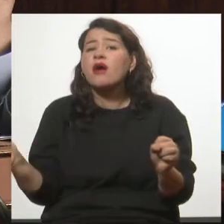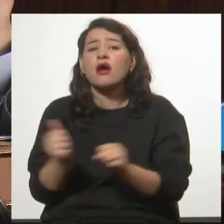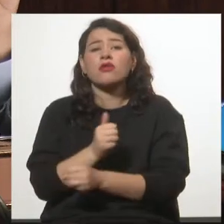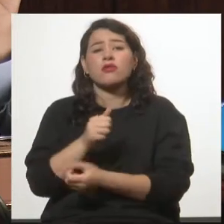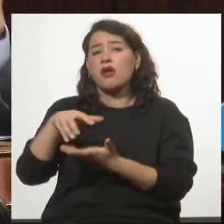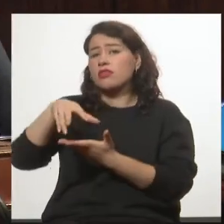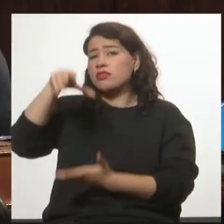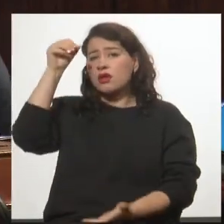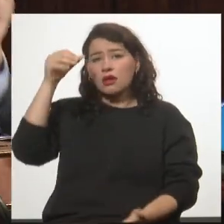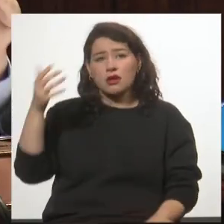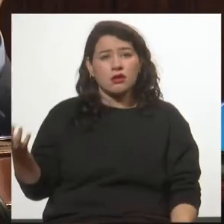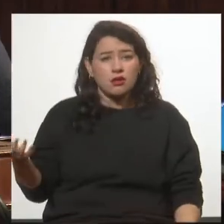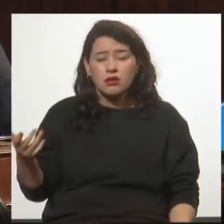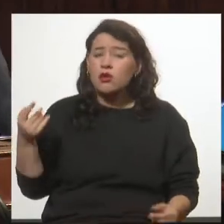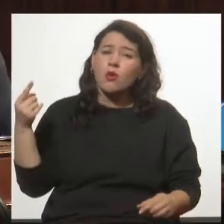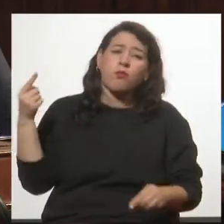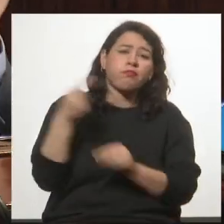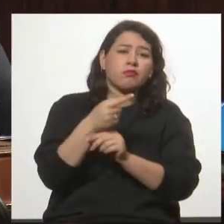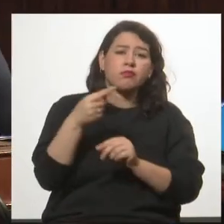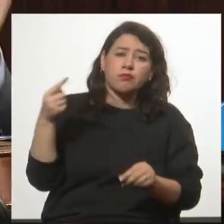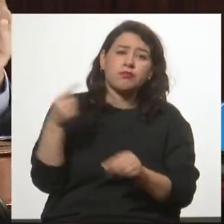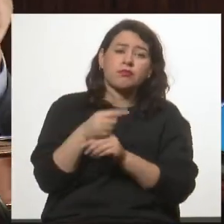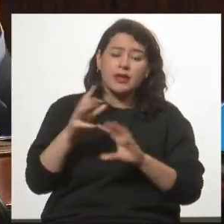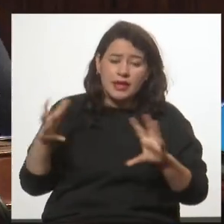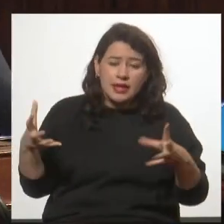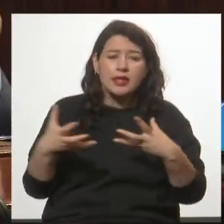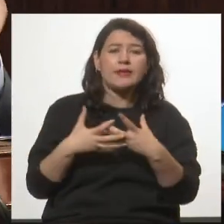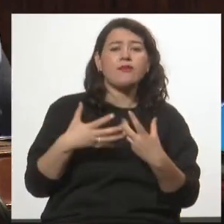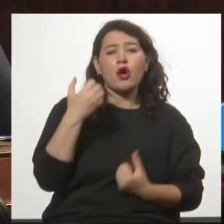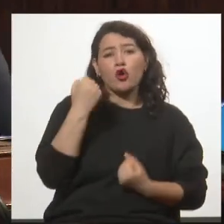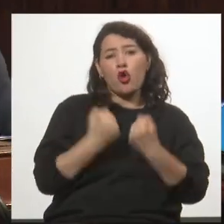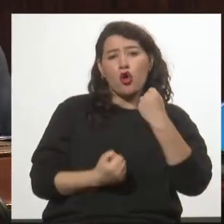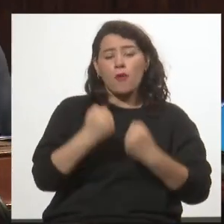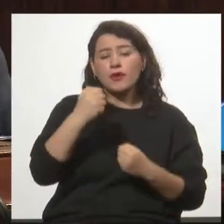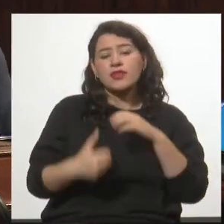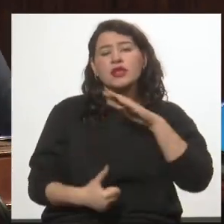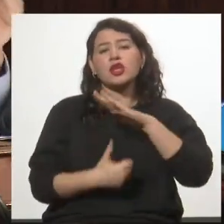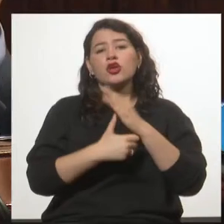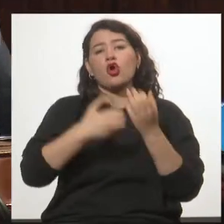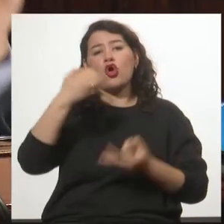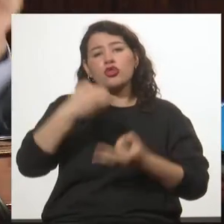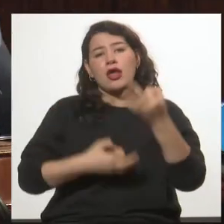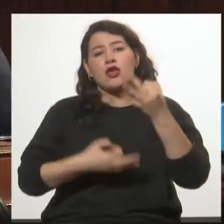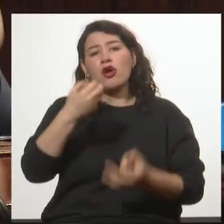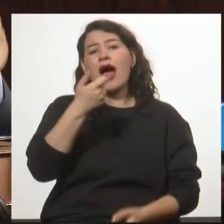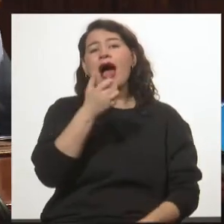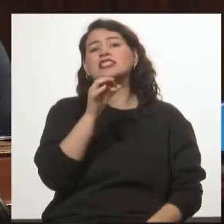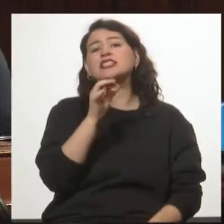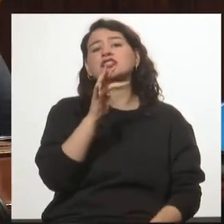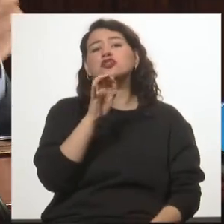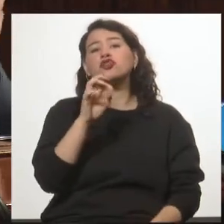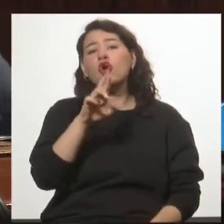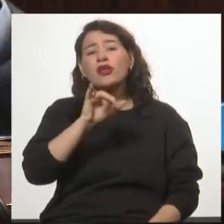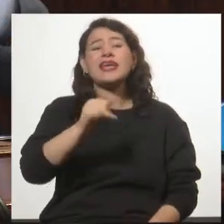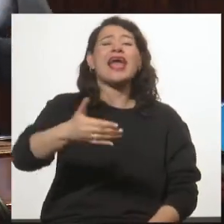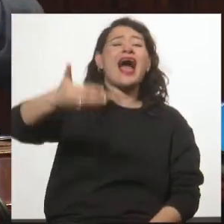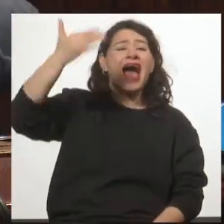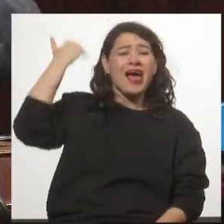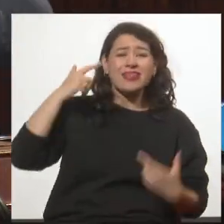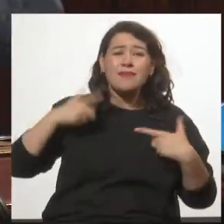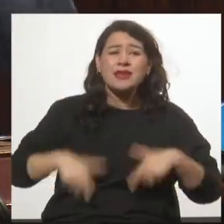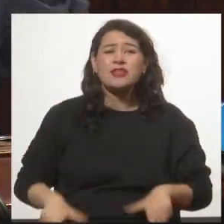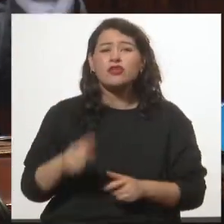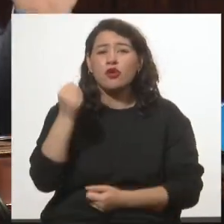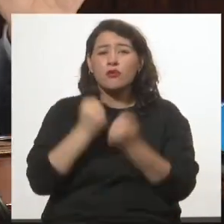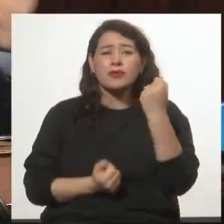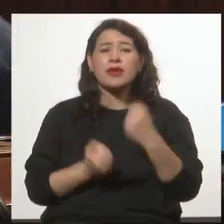tenía discrepancias con el equipo económico dirigido por el contador astori ministro de economía de ese momento y